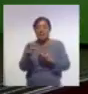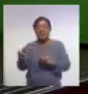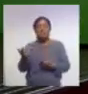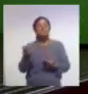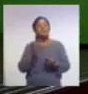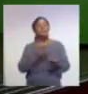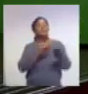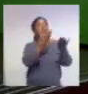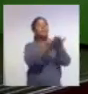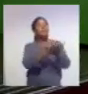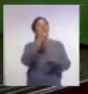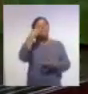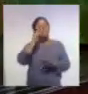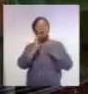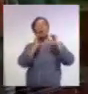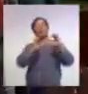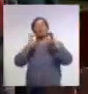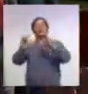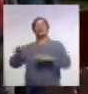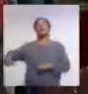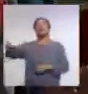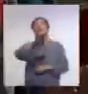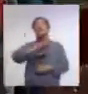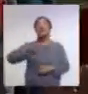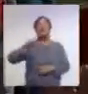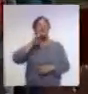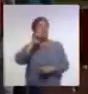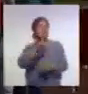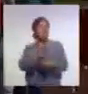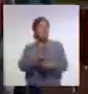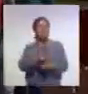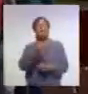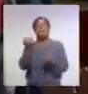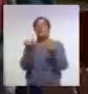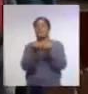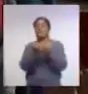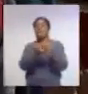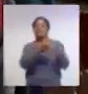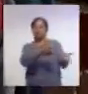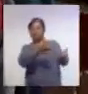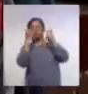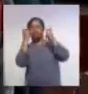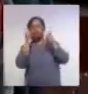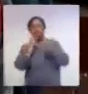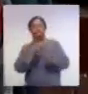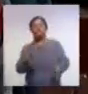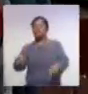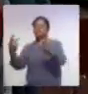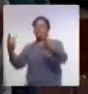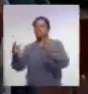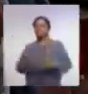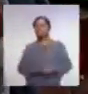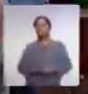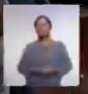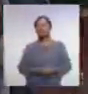materia de prevención de explotación sexual infantil y trata de personas. Para Ahora Noticias, Marian